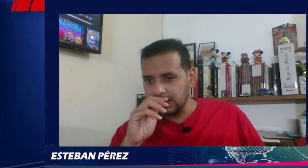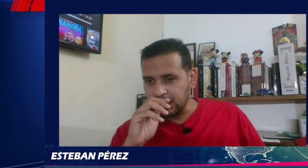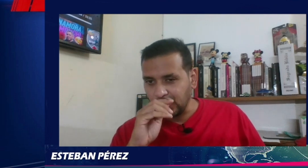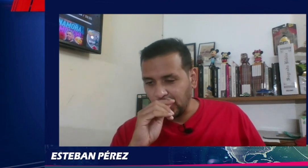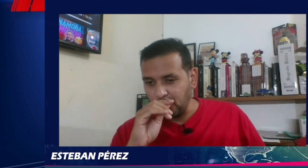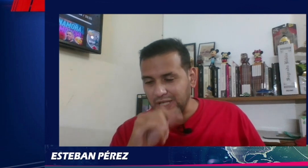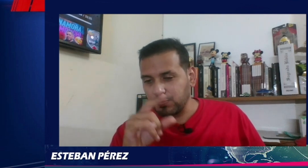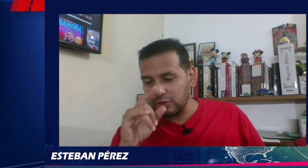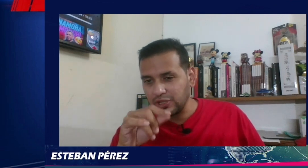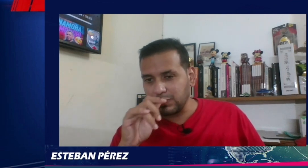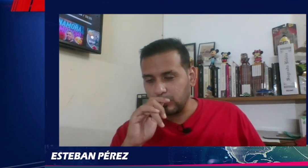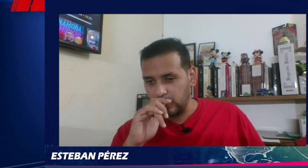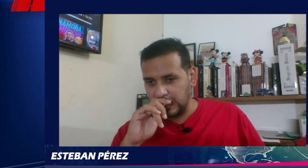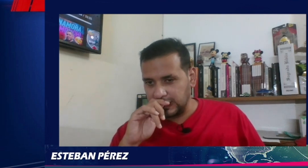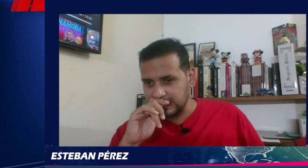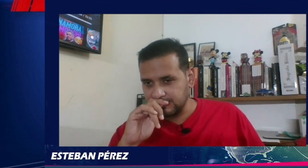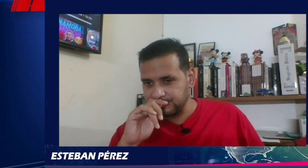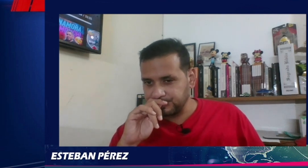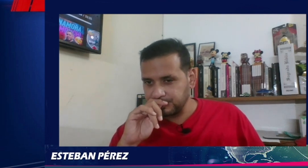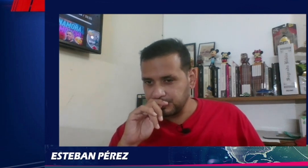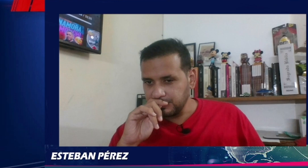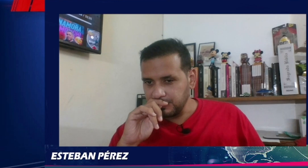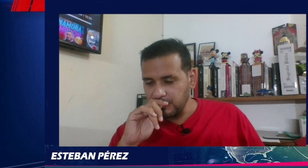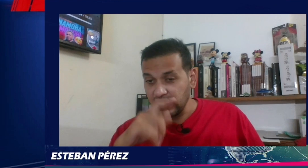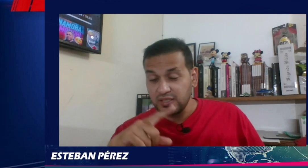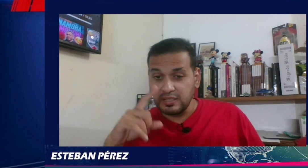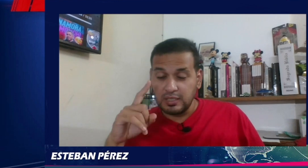lugar con más personas vacunadas.